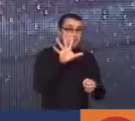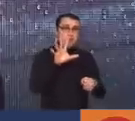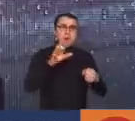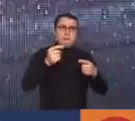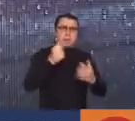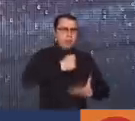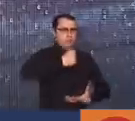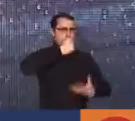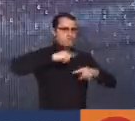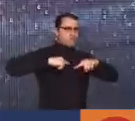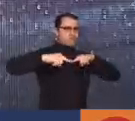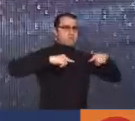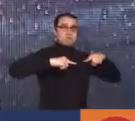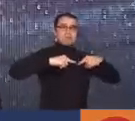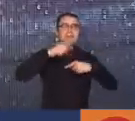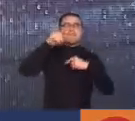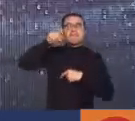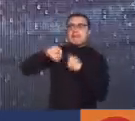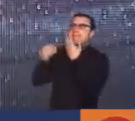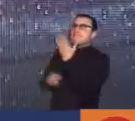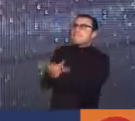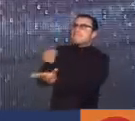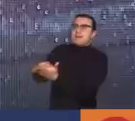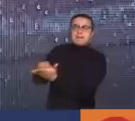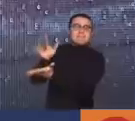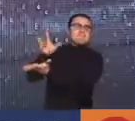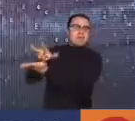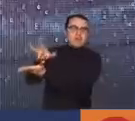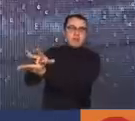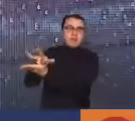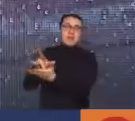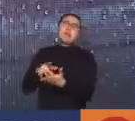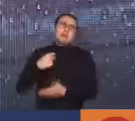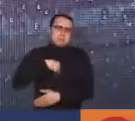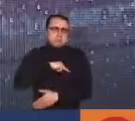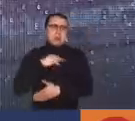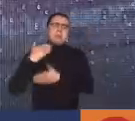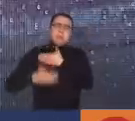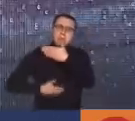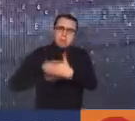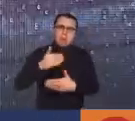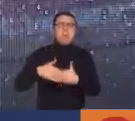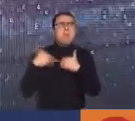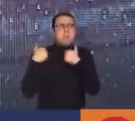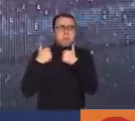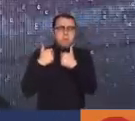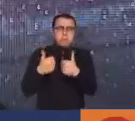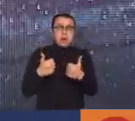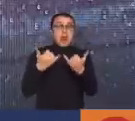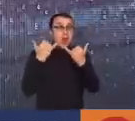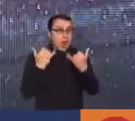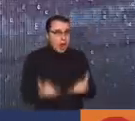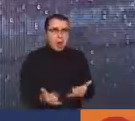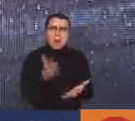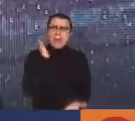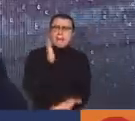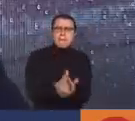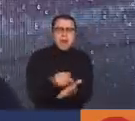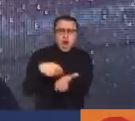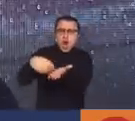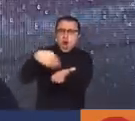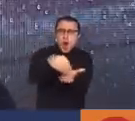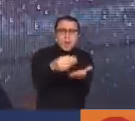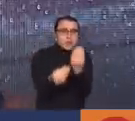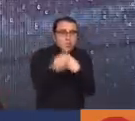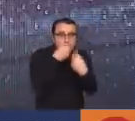sobrepasar ese momento crítico. Vamos bien, hemos logrado disminuir la inflación, que es un problema gravísimo. Si